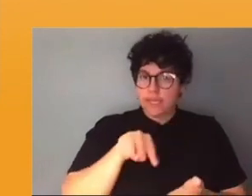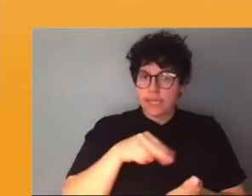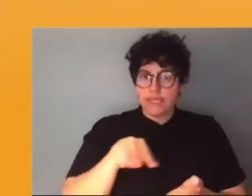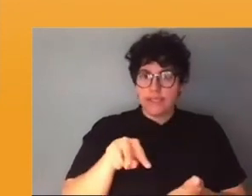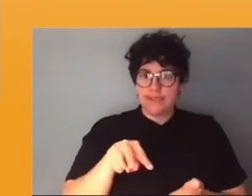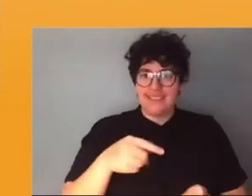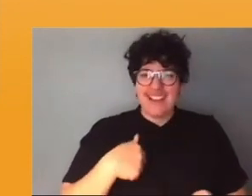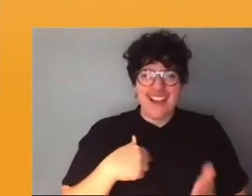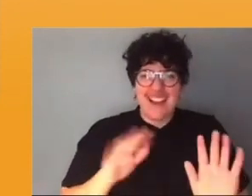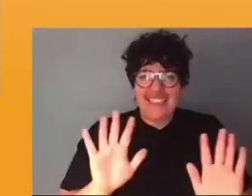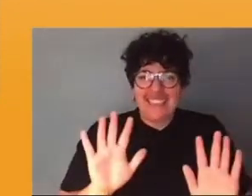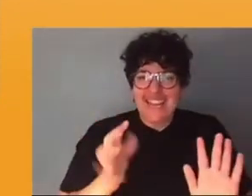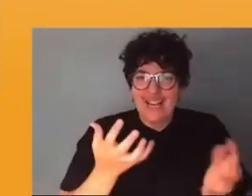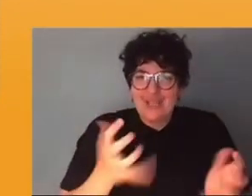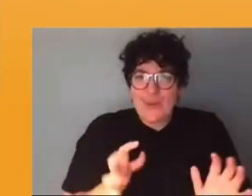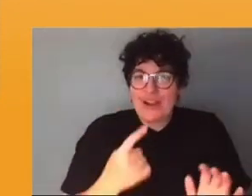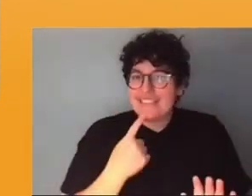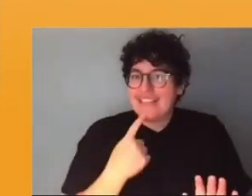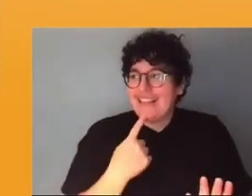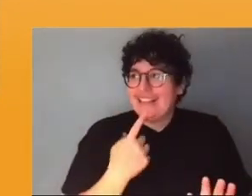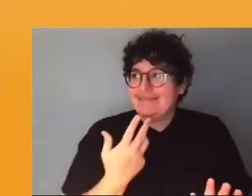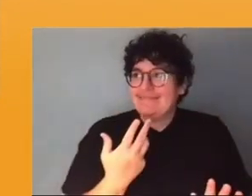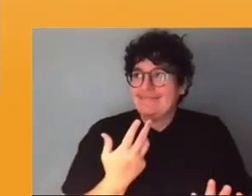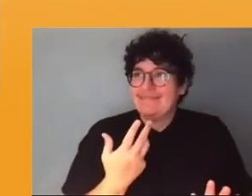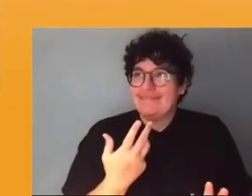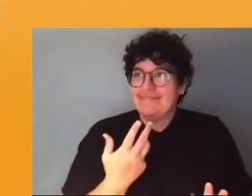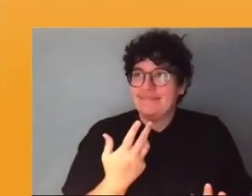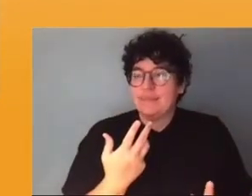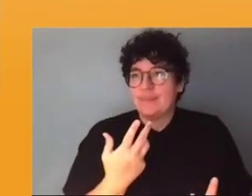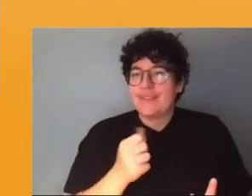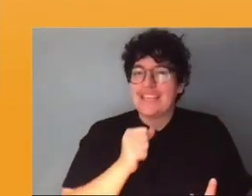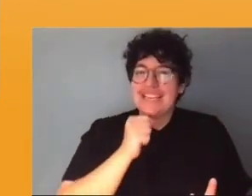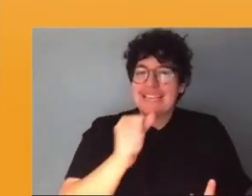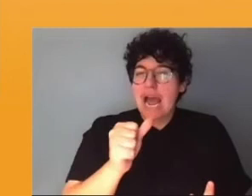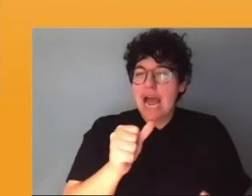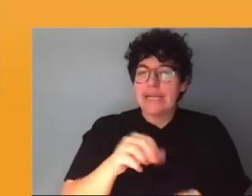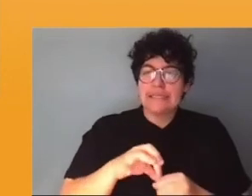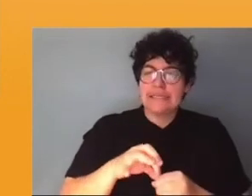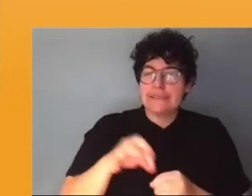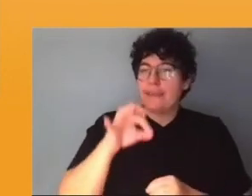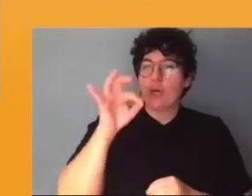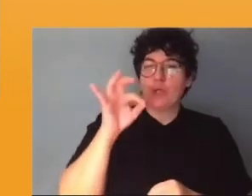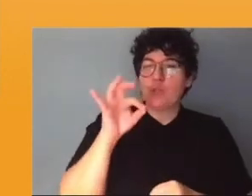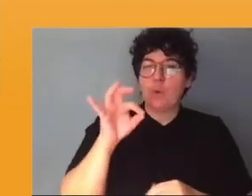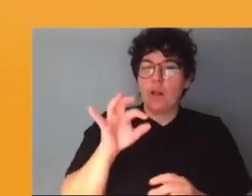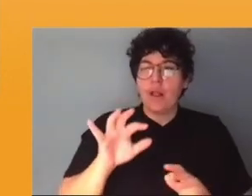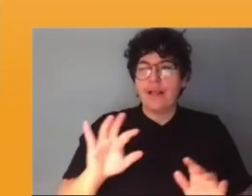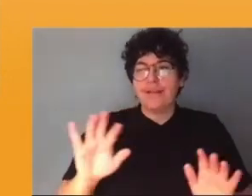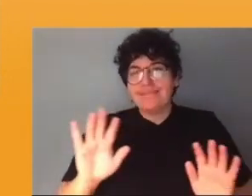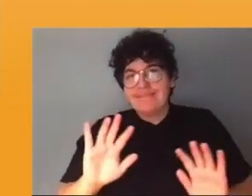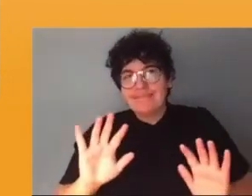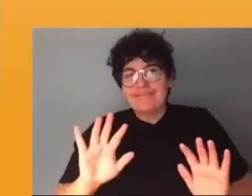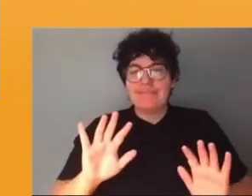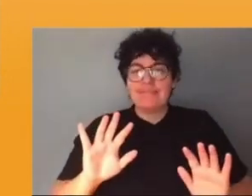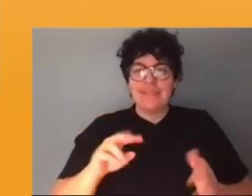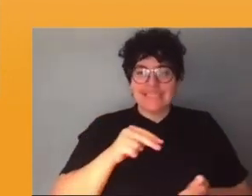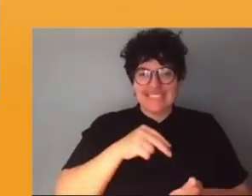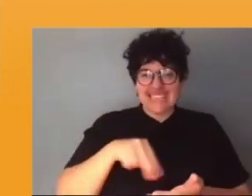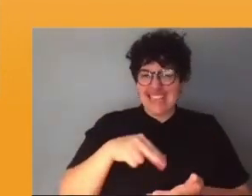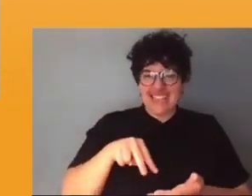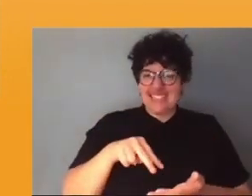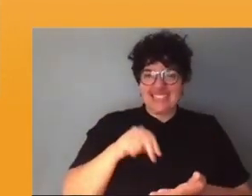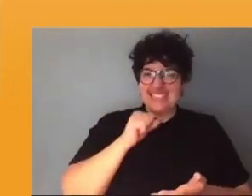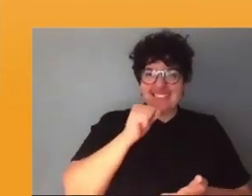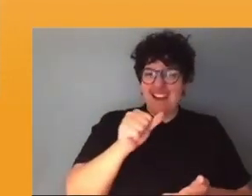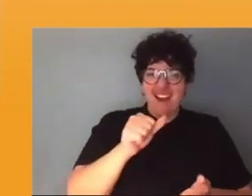que suene extremadamente espiritual, pero para mí la danza no ha